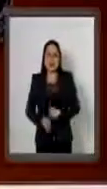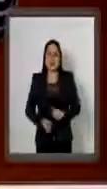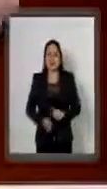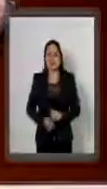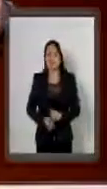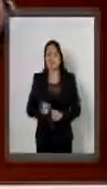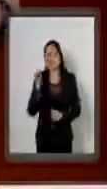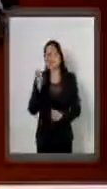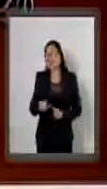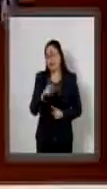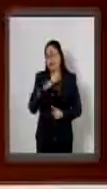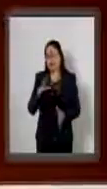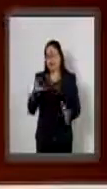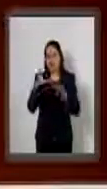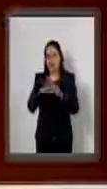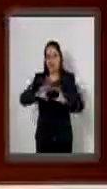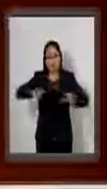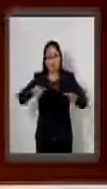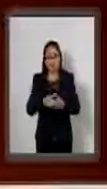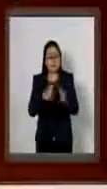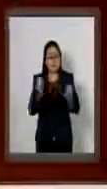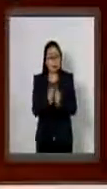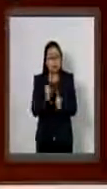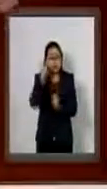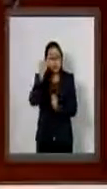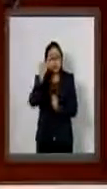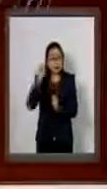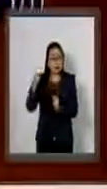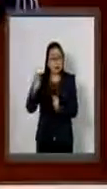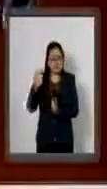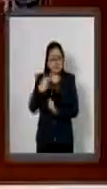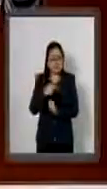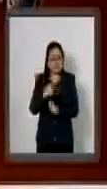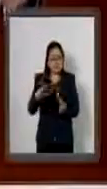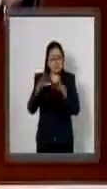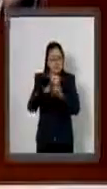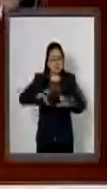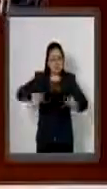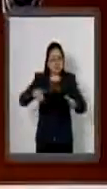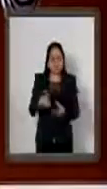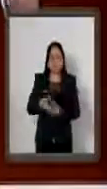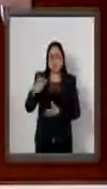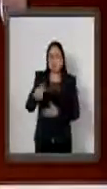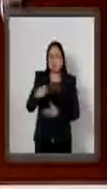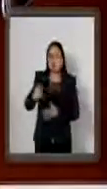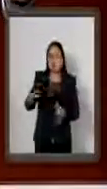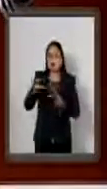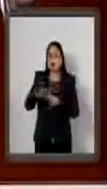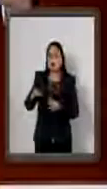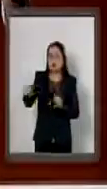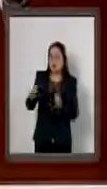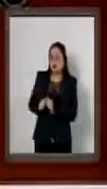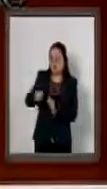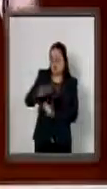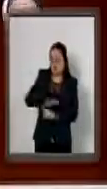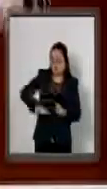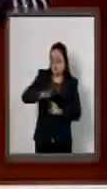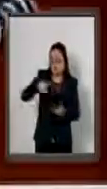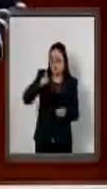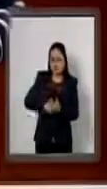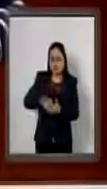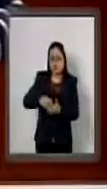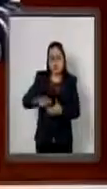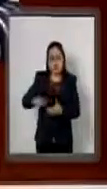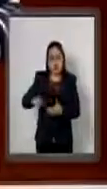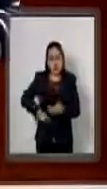el principio de uso racional de la fuerza dominante en el mundo democrático